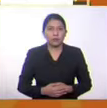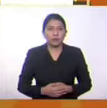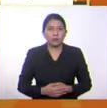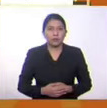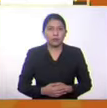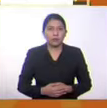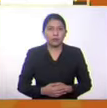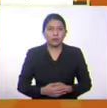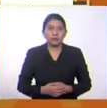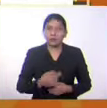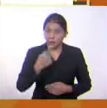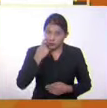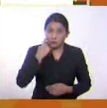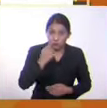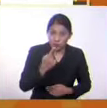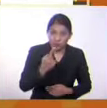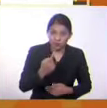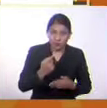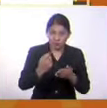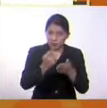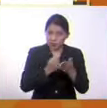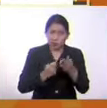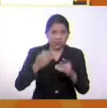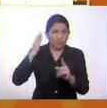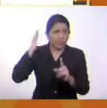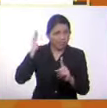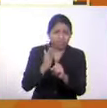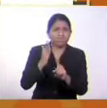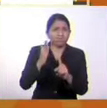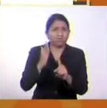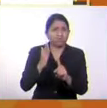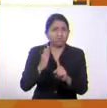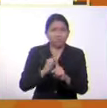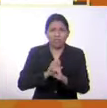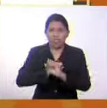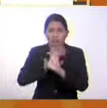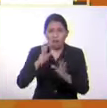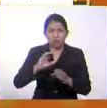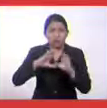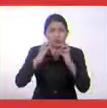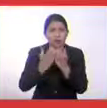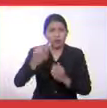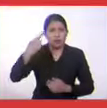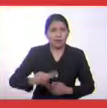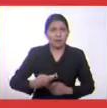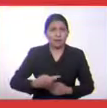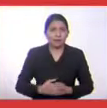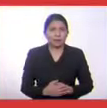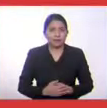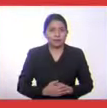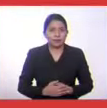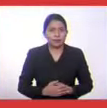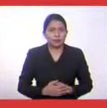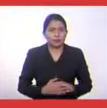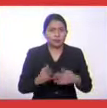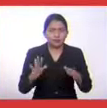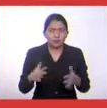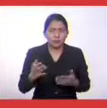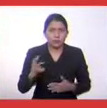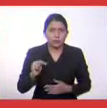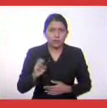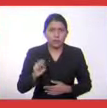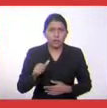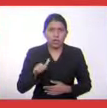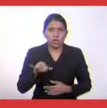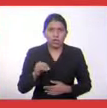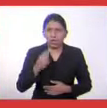Se puede observar que el escrito es más objetivo y presenta un mundo real. Pero ¿qué hay del ensayo? El crítico